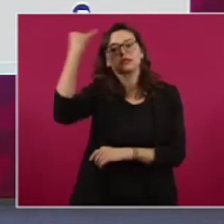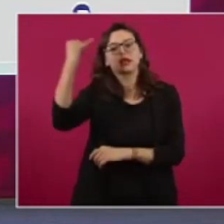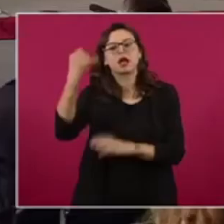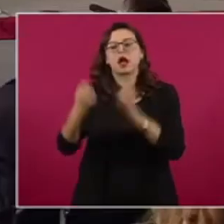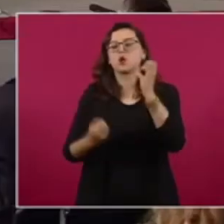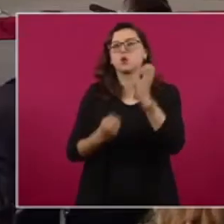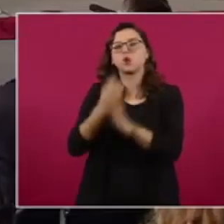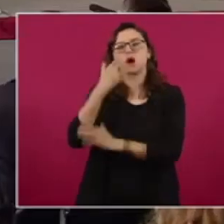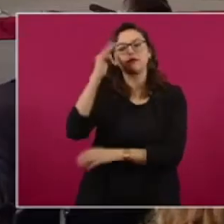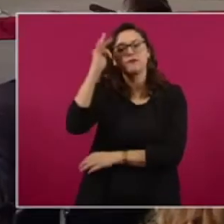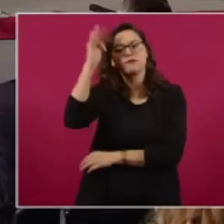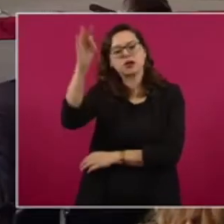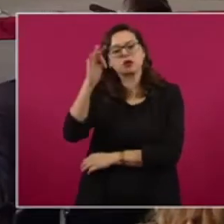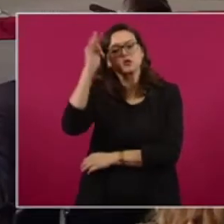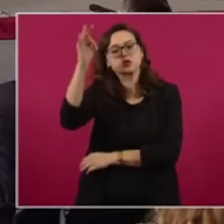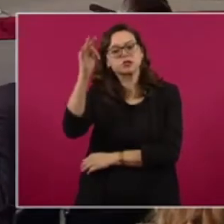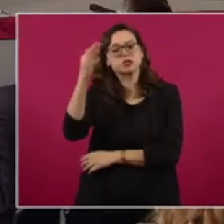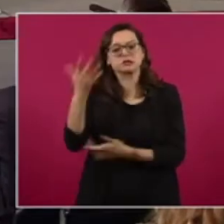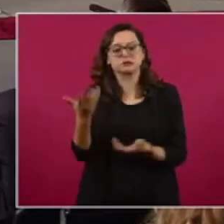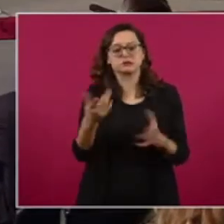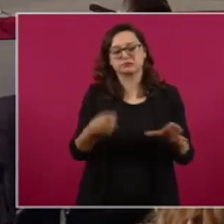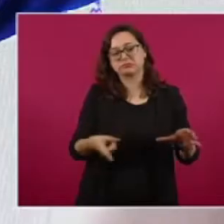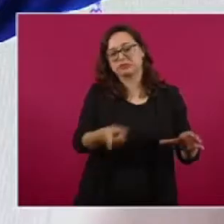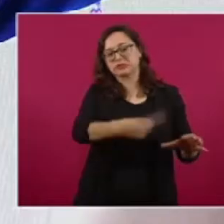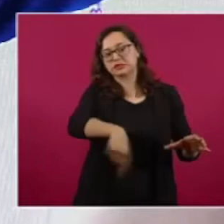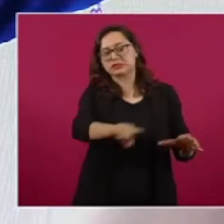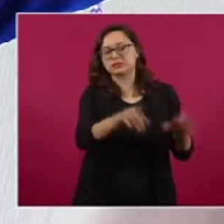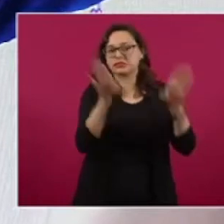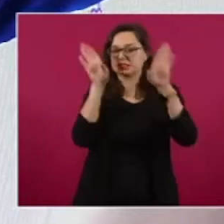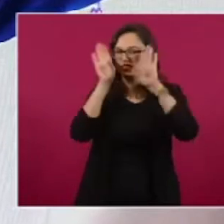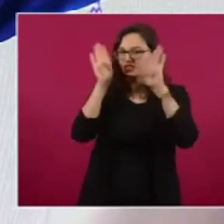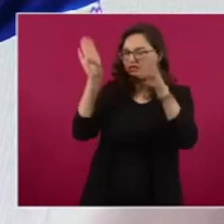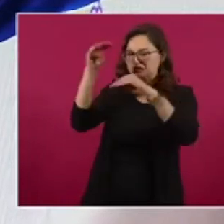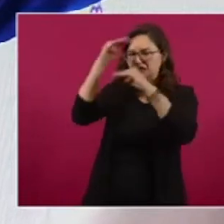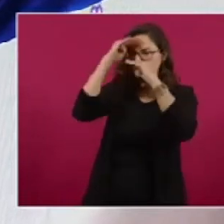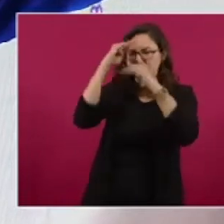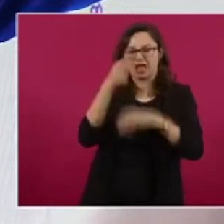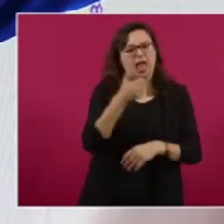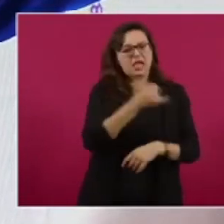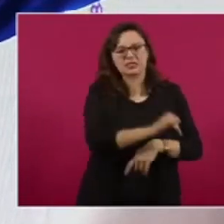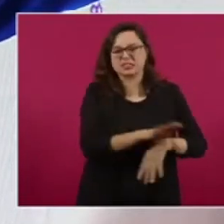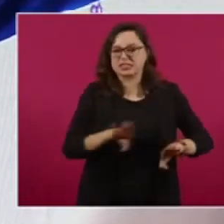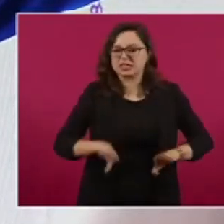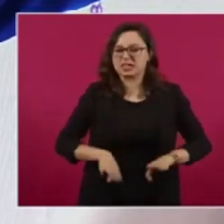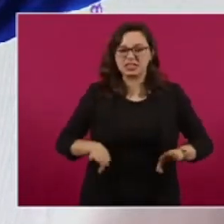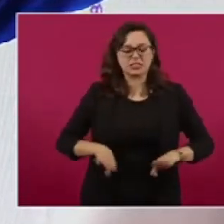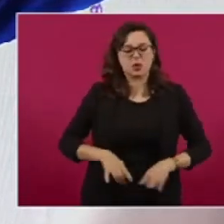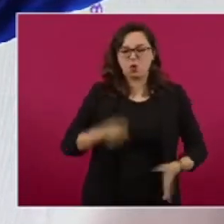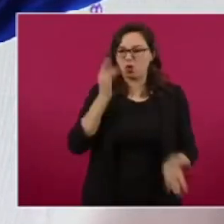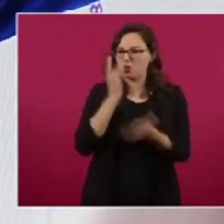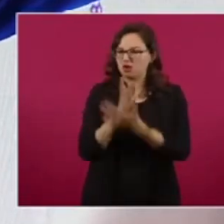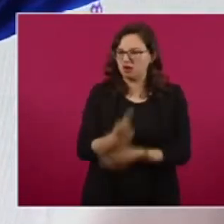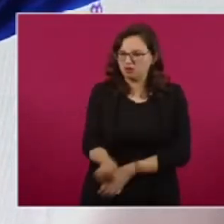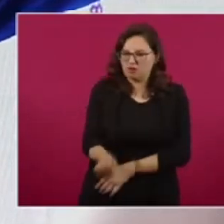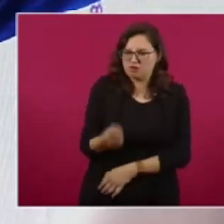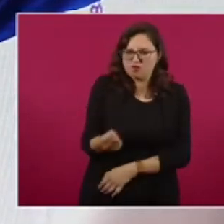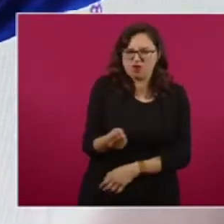para los conservadores no hay más que la mano dura,